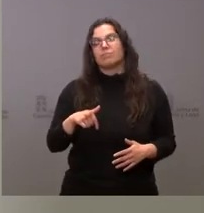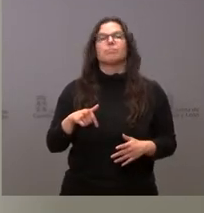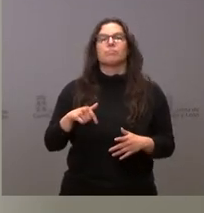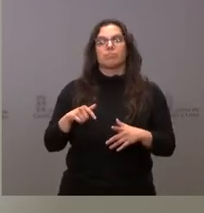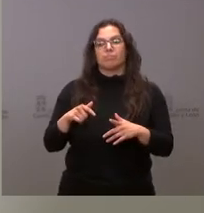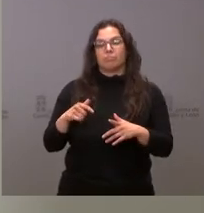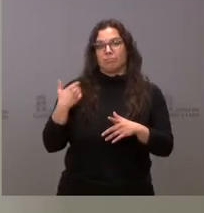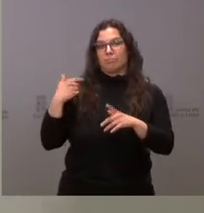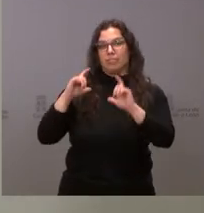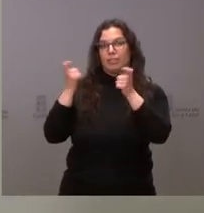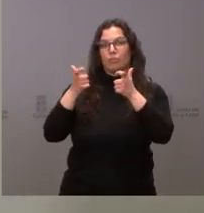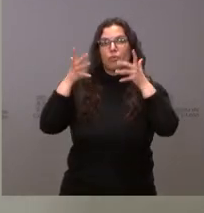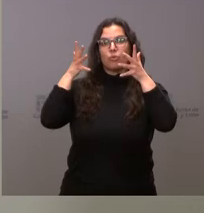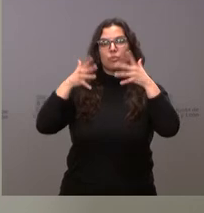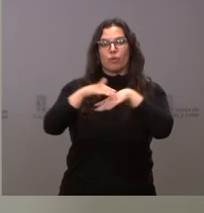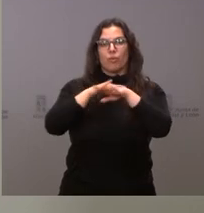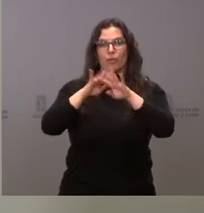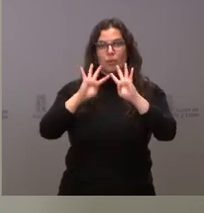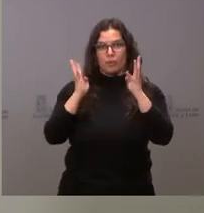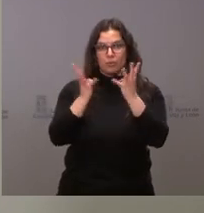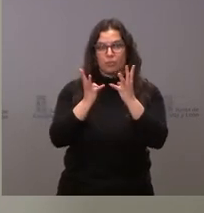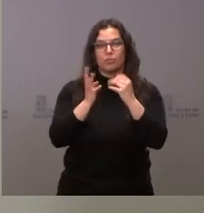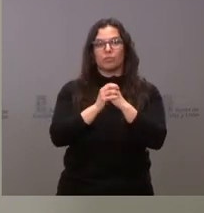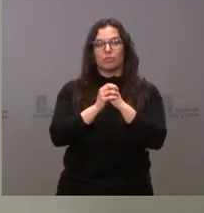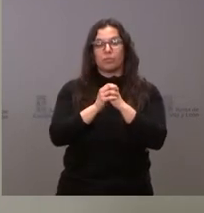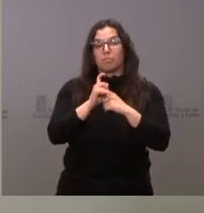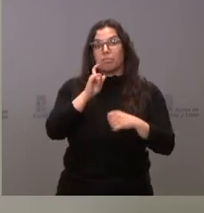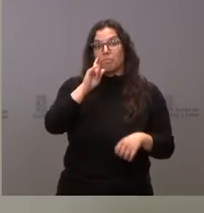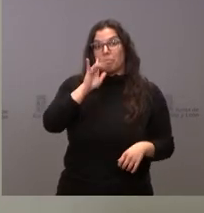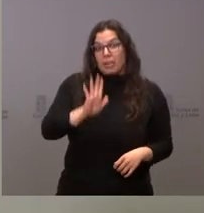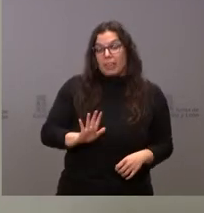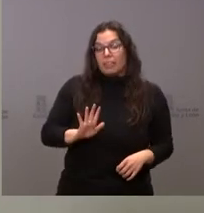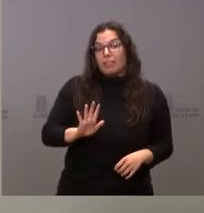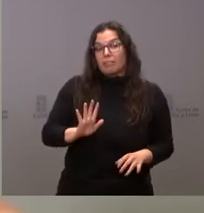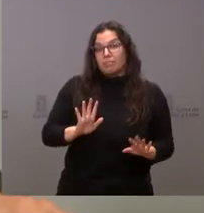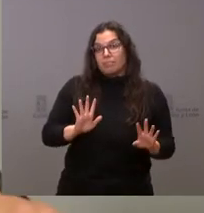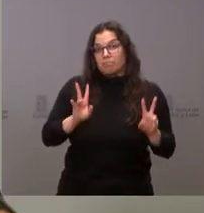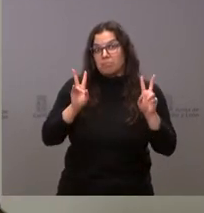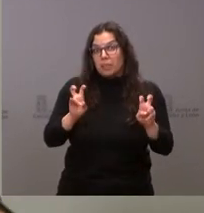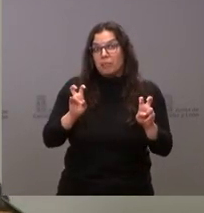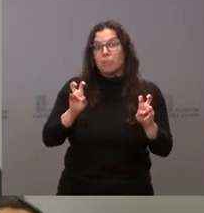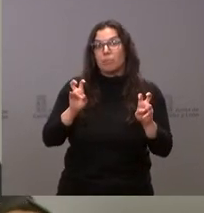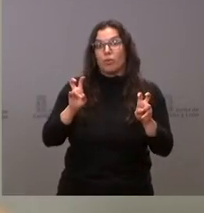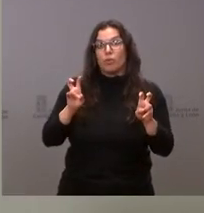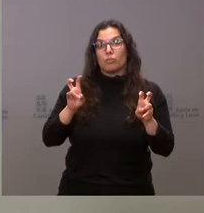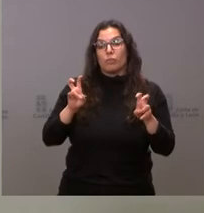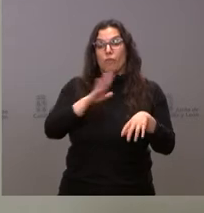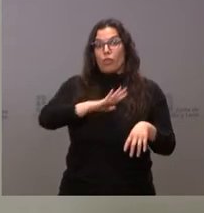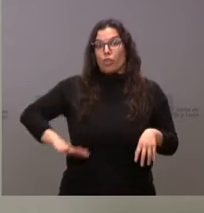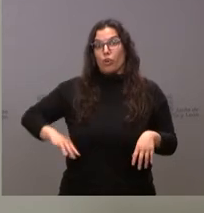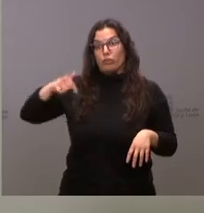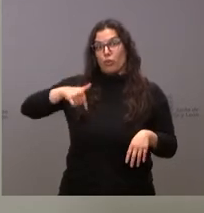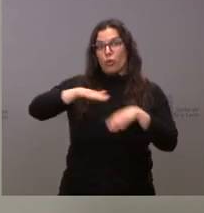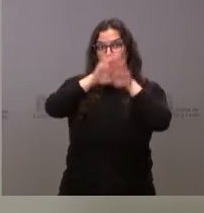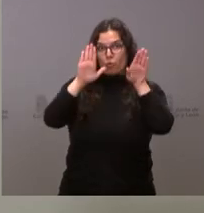de gobierno que presumiblemente es el último consejo de gobierno en funciones en